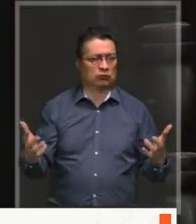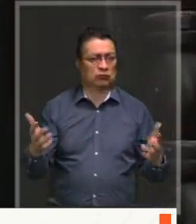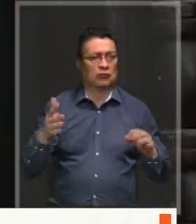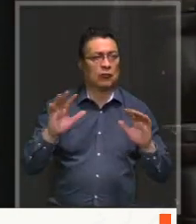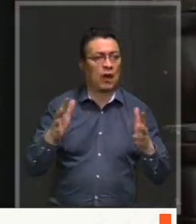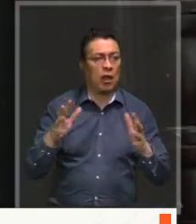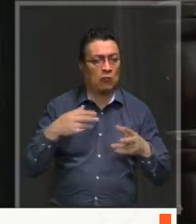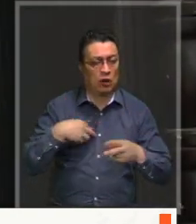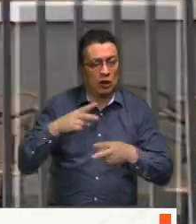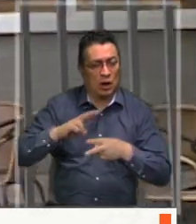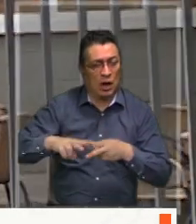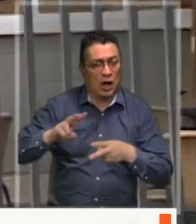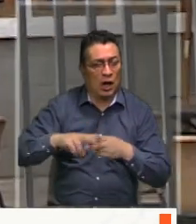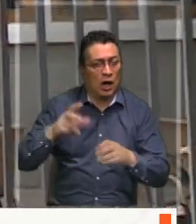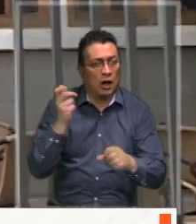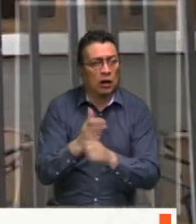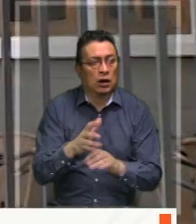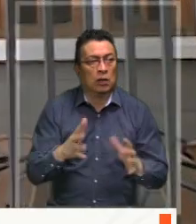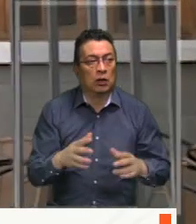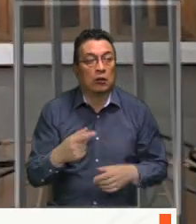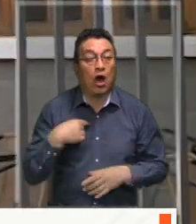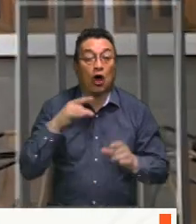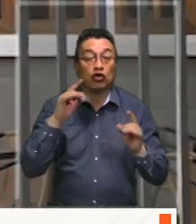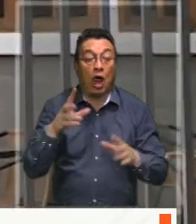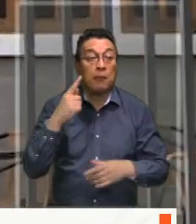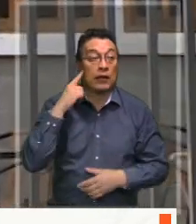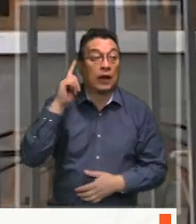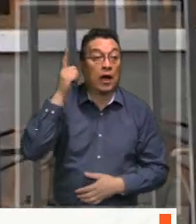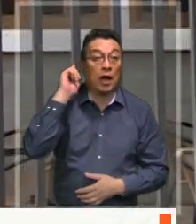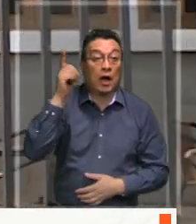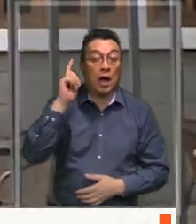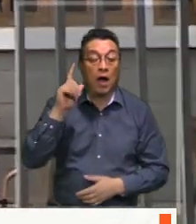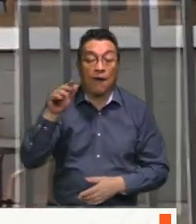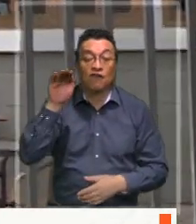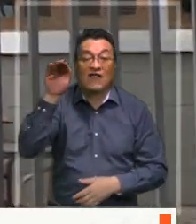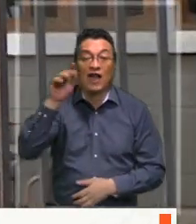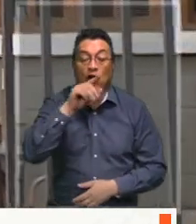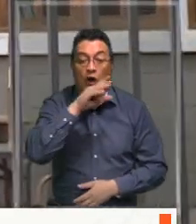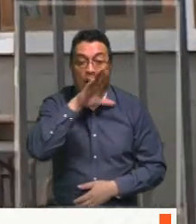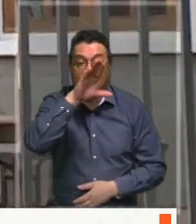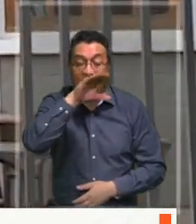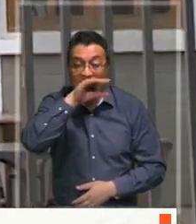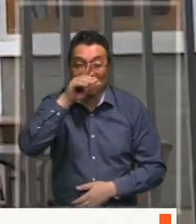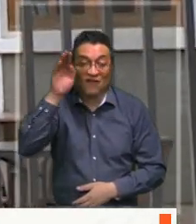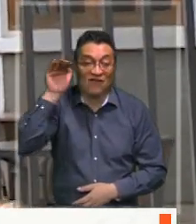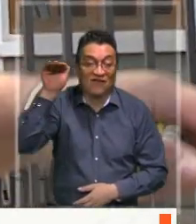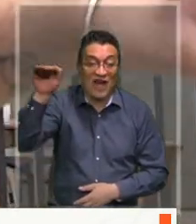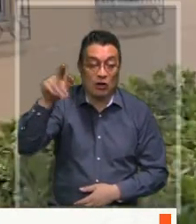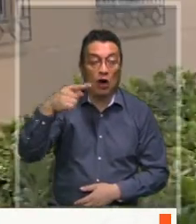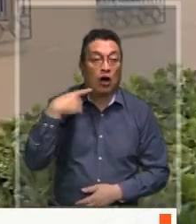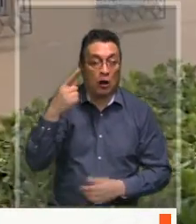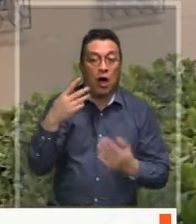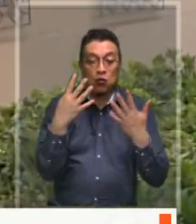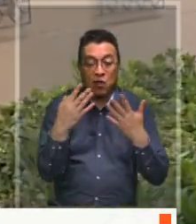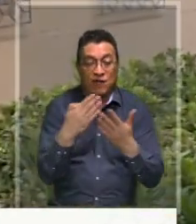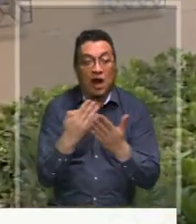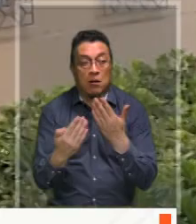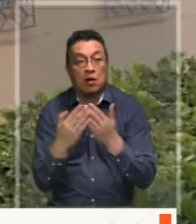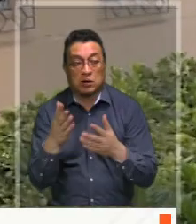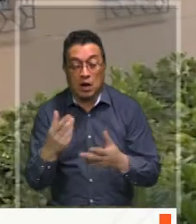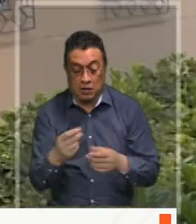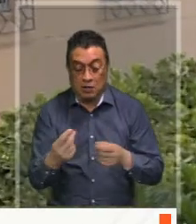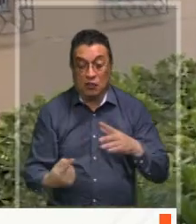estaban preparando para hacer lo que hicieron. Solamente escuchamos las alarmas del banco, pero como a las 9 y de ahí en adelante. Lanzaron